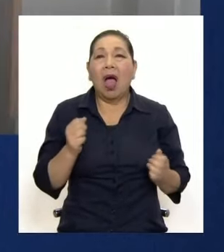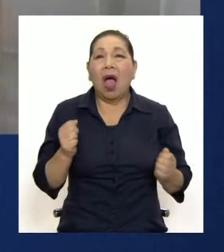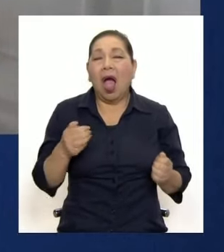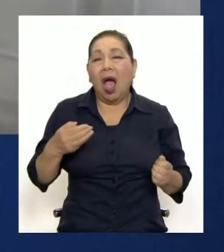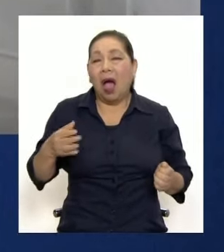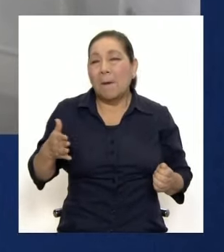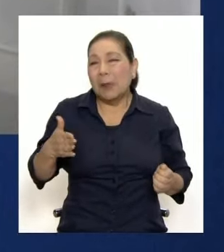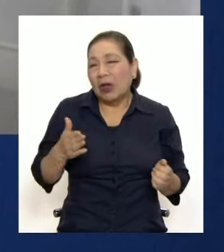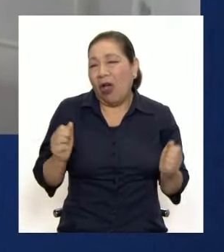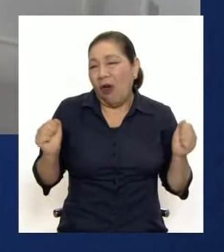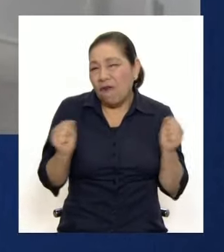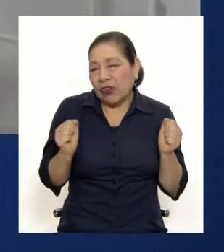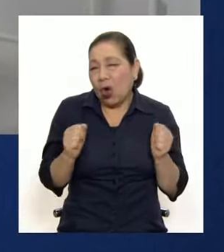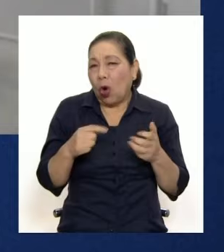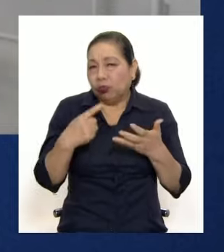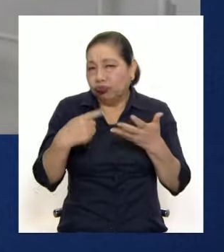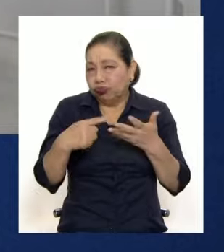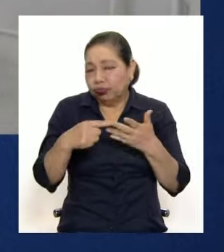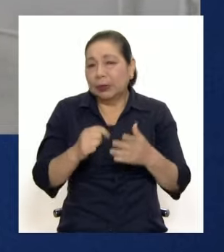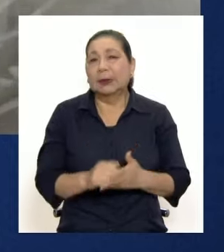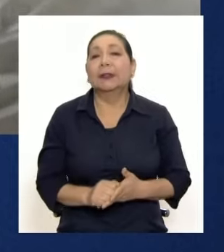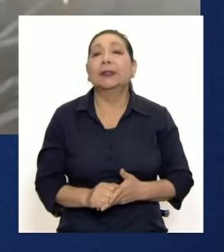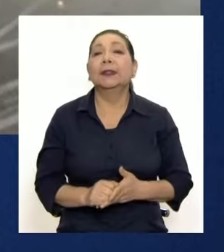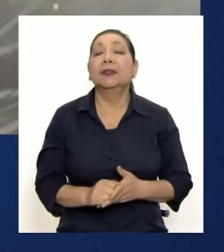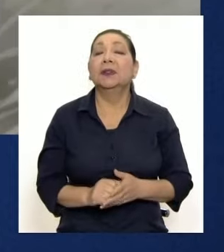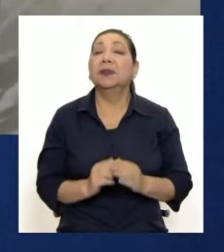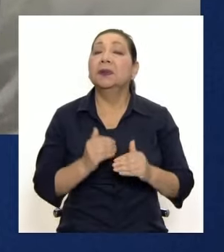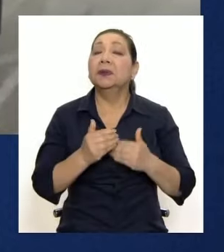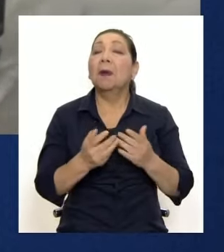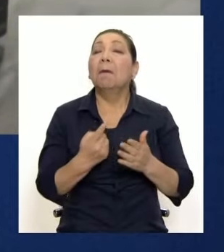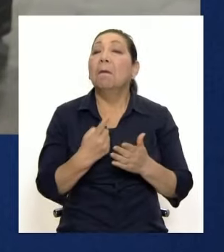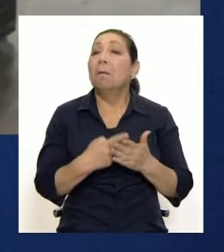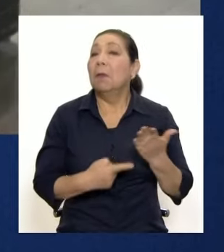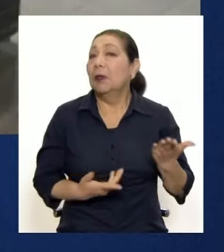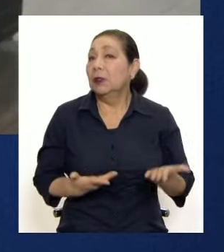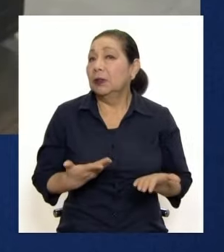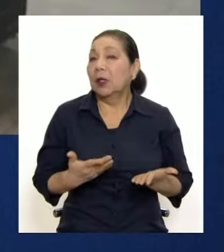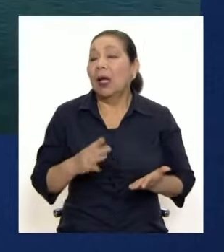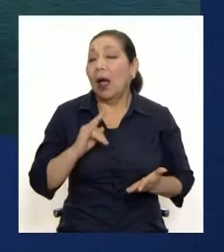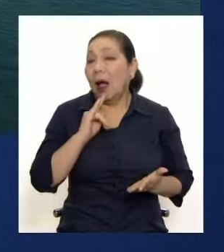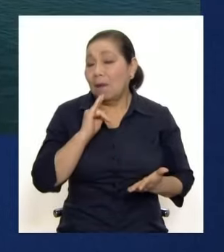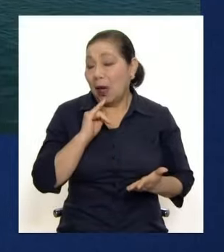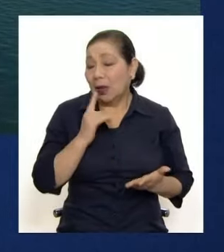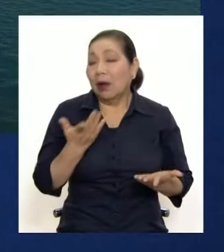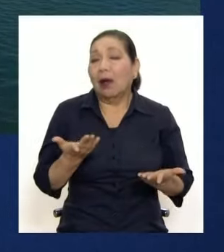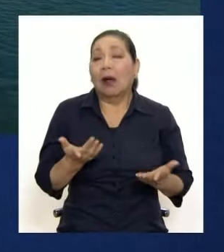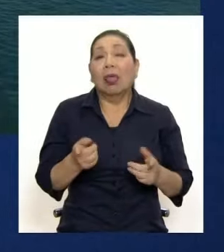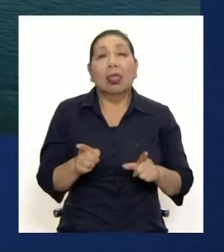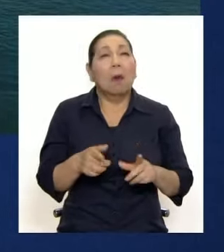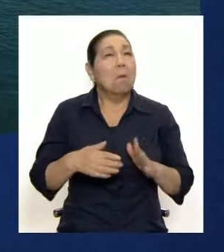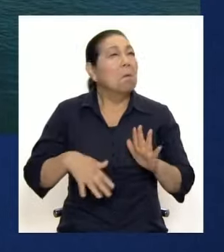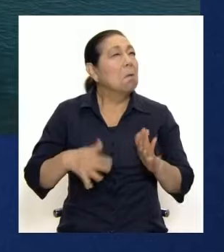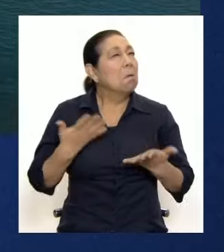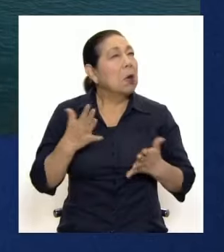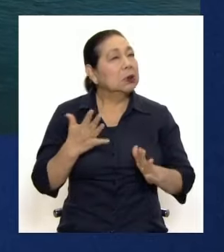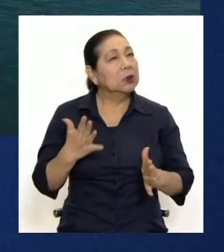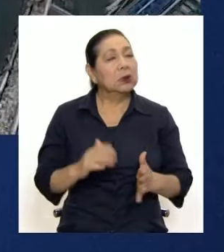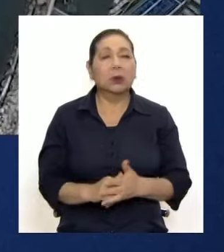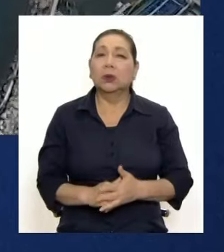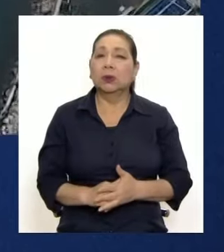aceite entre otros productos no seguido por Estados Unidos que tiene más o menos